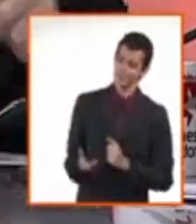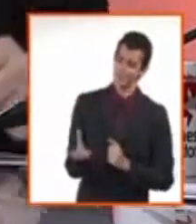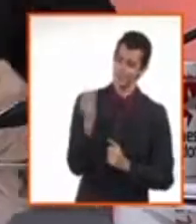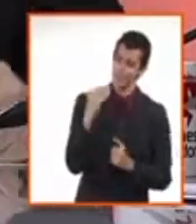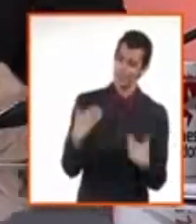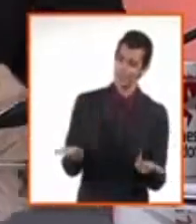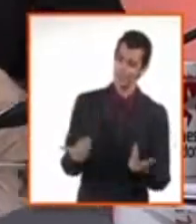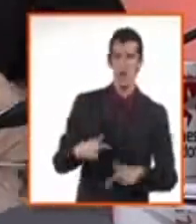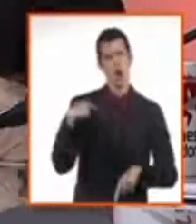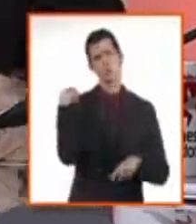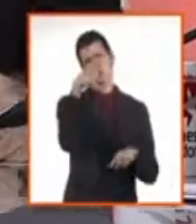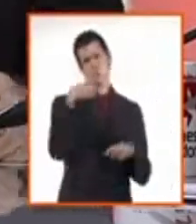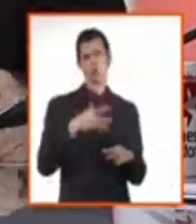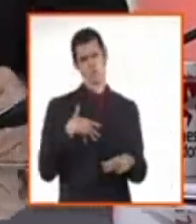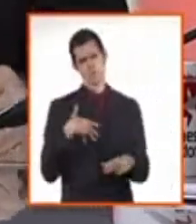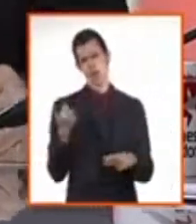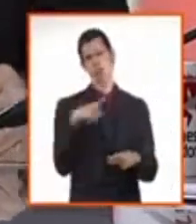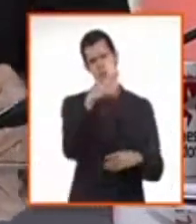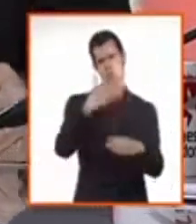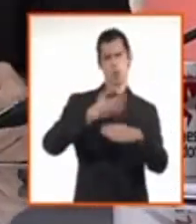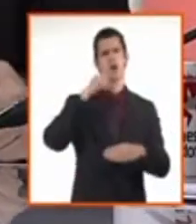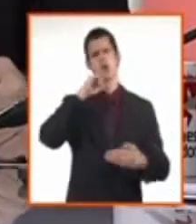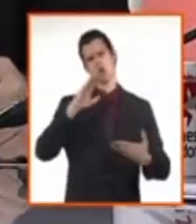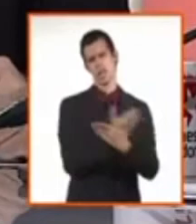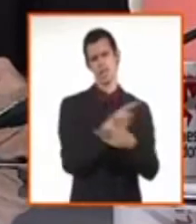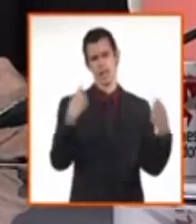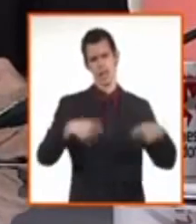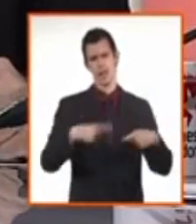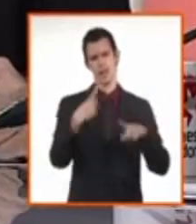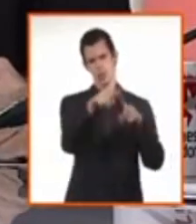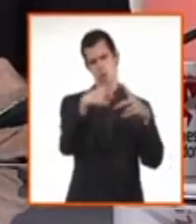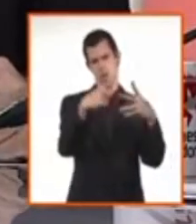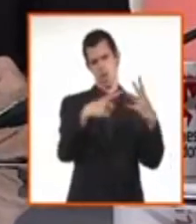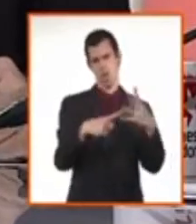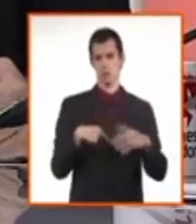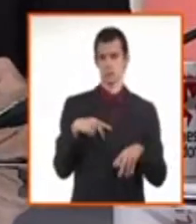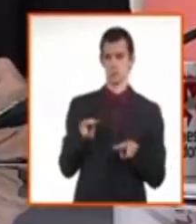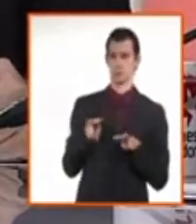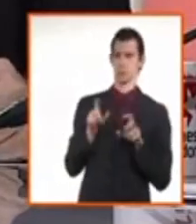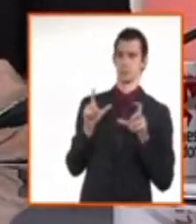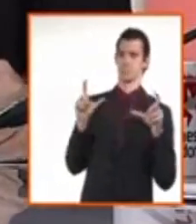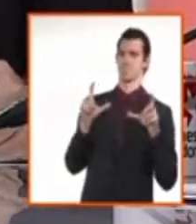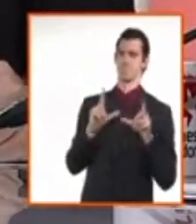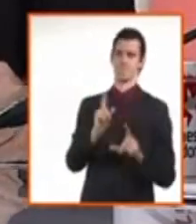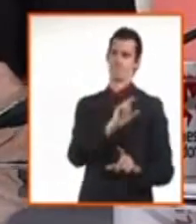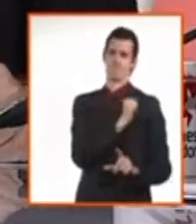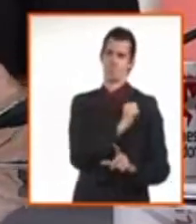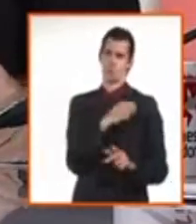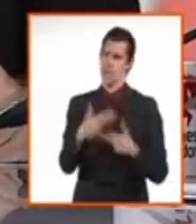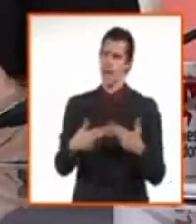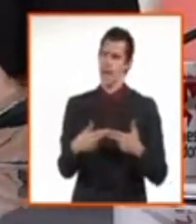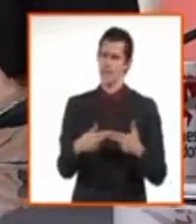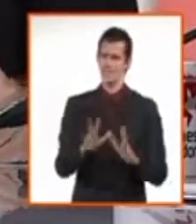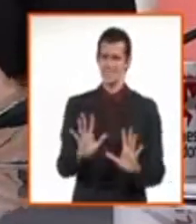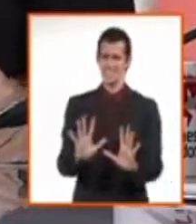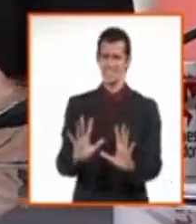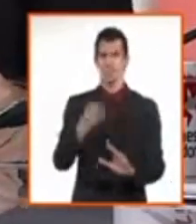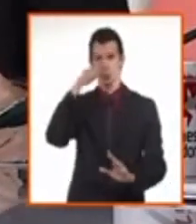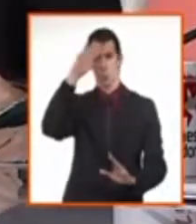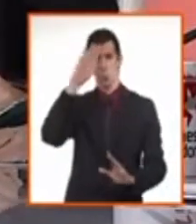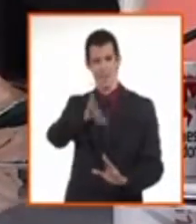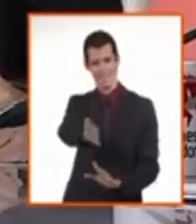grupo de esa demás sociedad civil fue que hablaron del carácter subversivo de